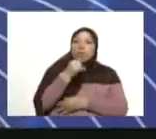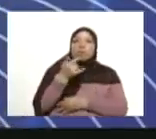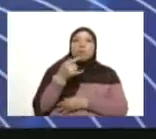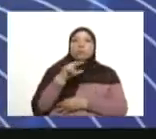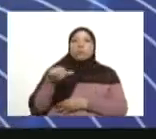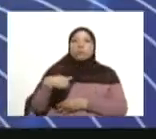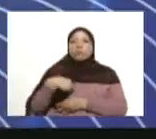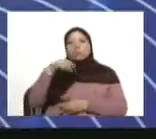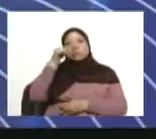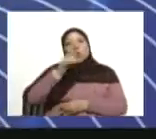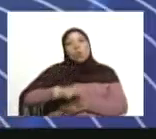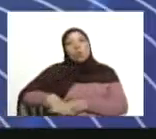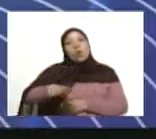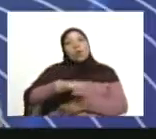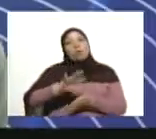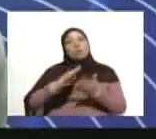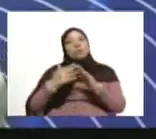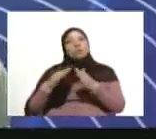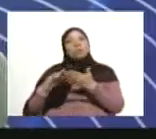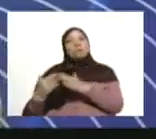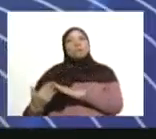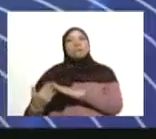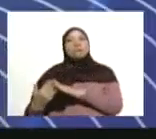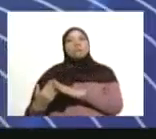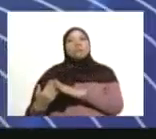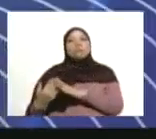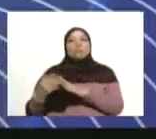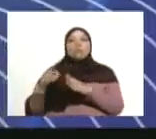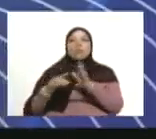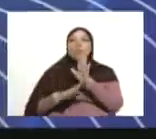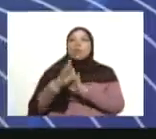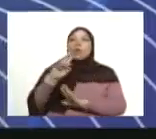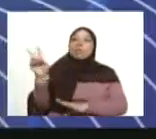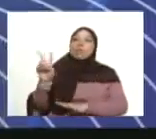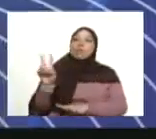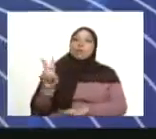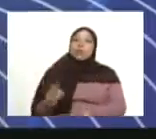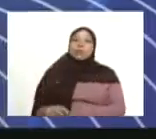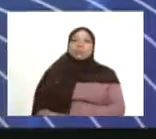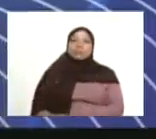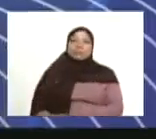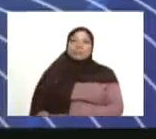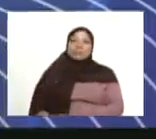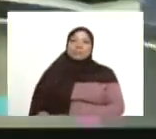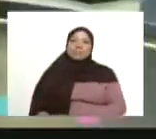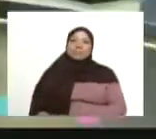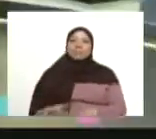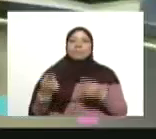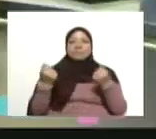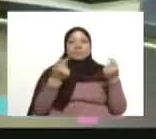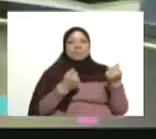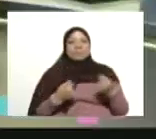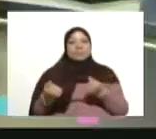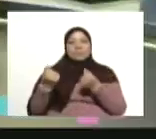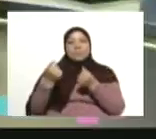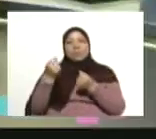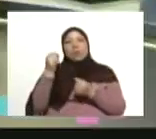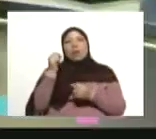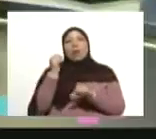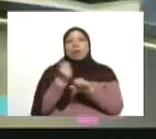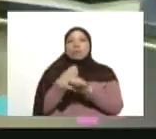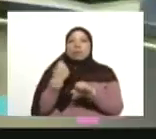tienen los pueblos y comunidades indígenas para alzar la economía de nuestro país. Bueno, Carlos, una sabiduría